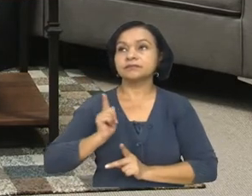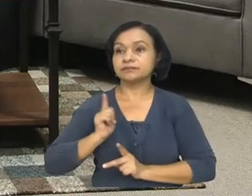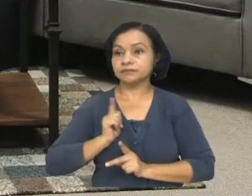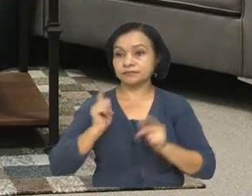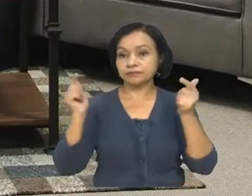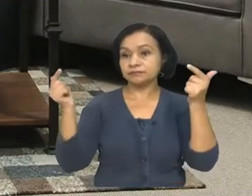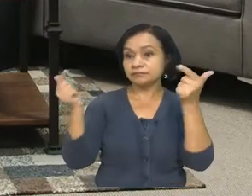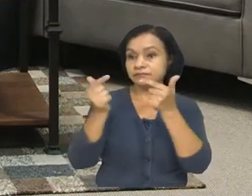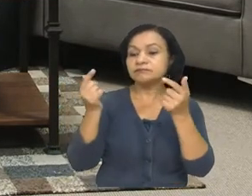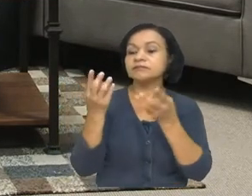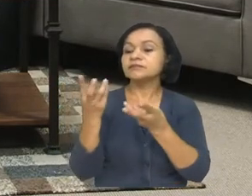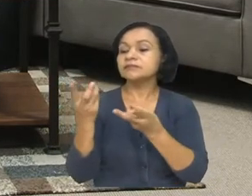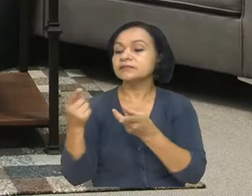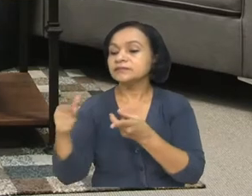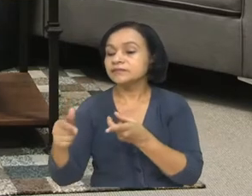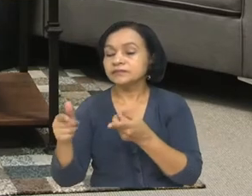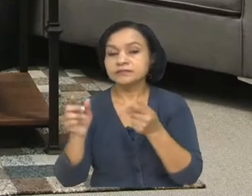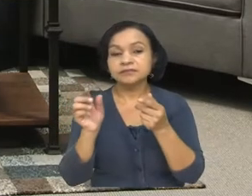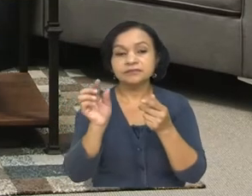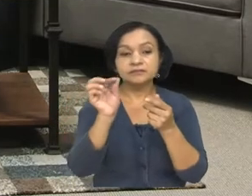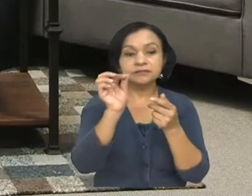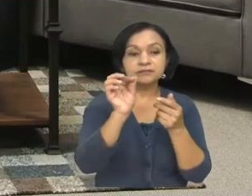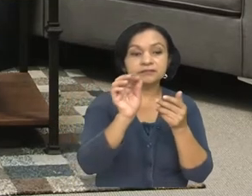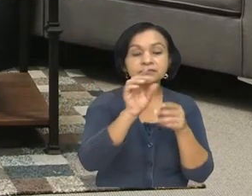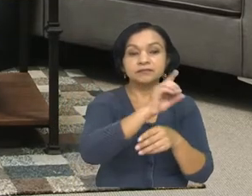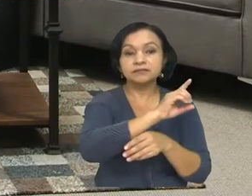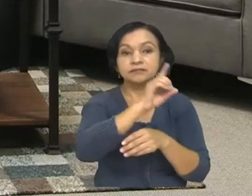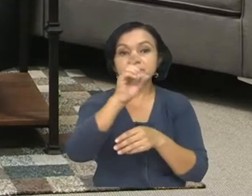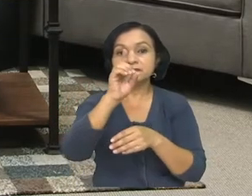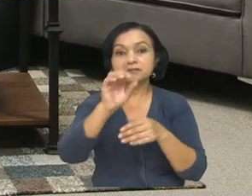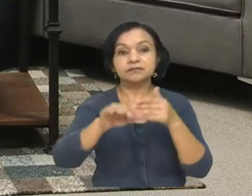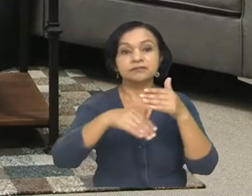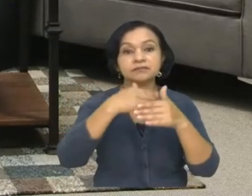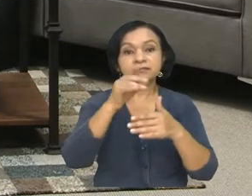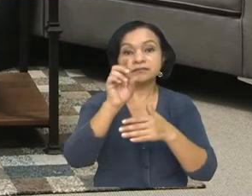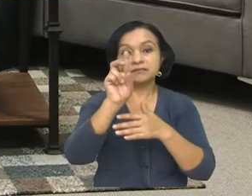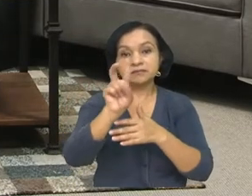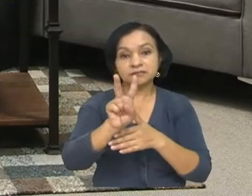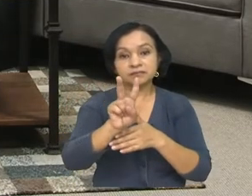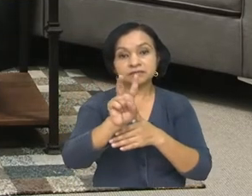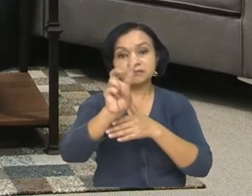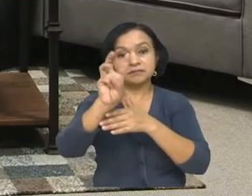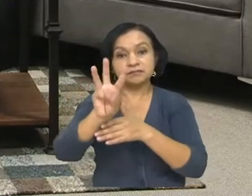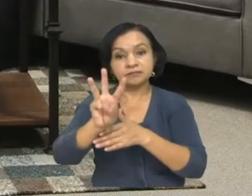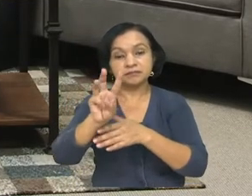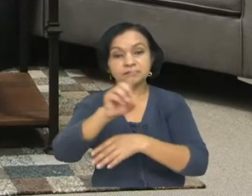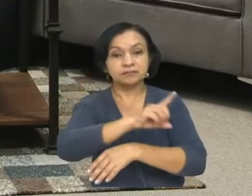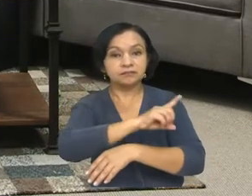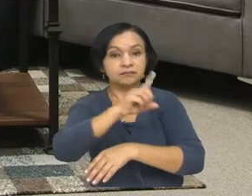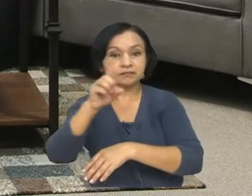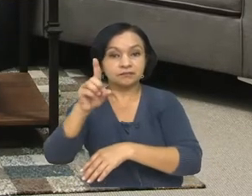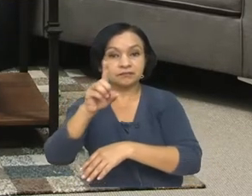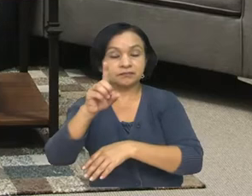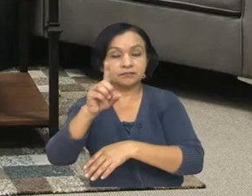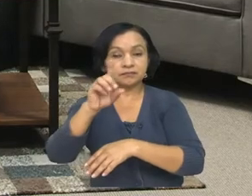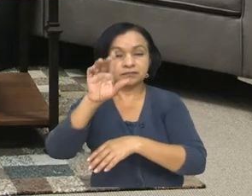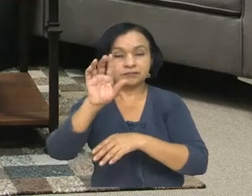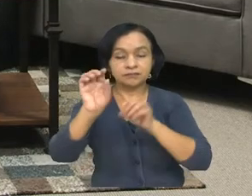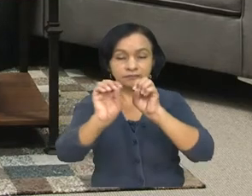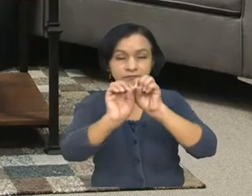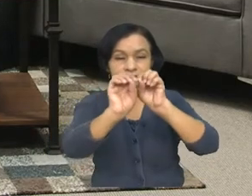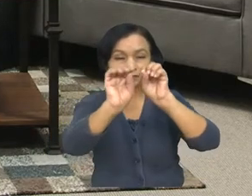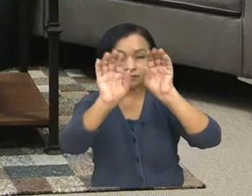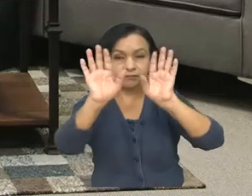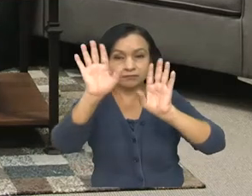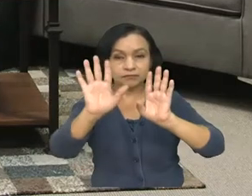guerra. Y a los pocos días, como los 2-3 días, justamente nos levantan como a las 5 de la mañana